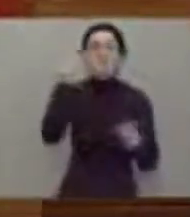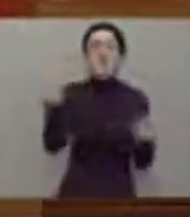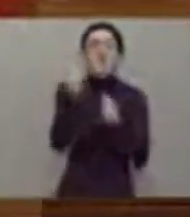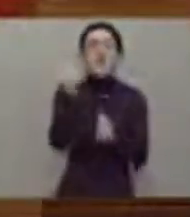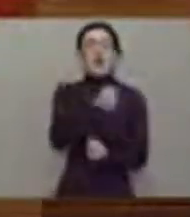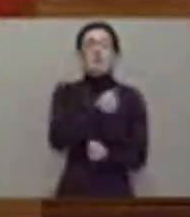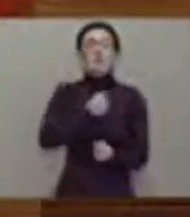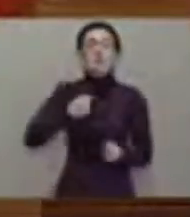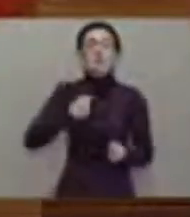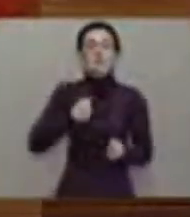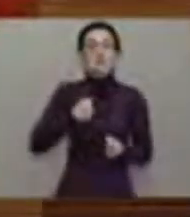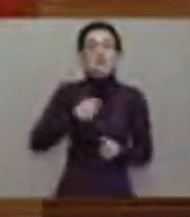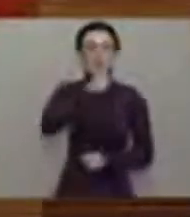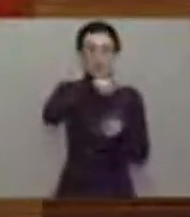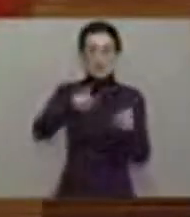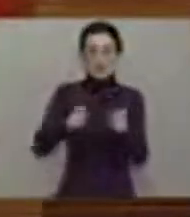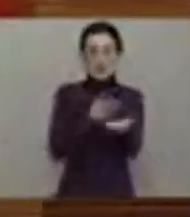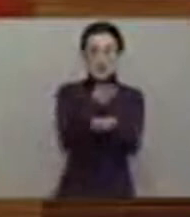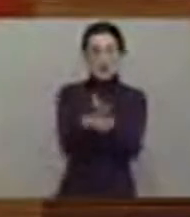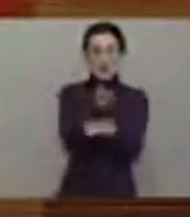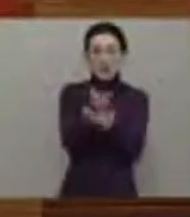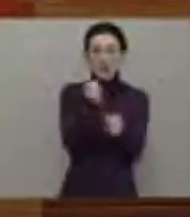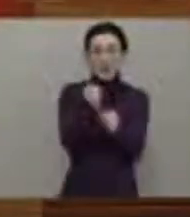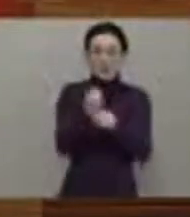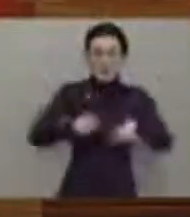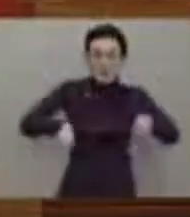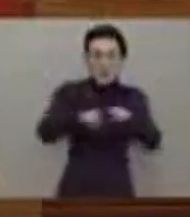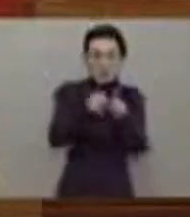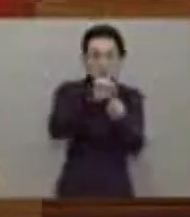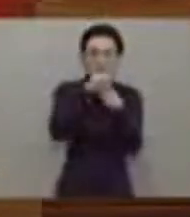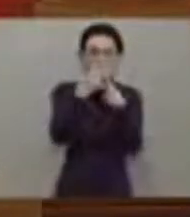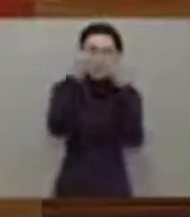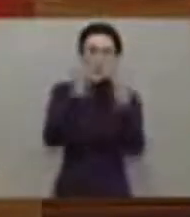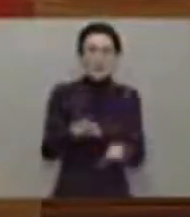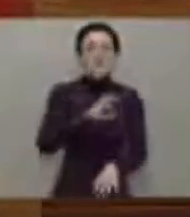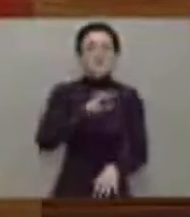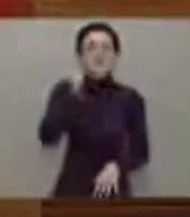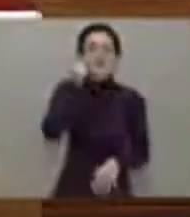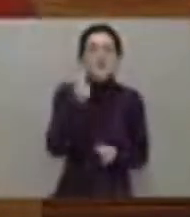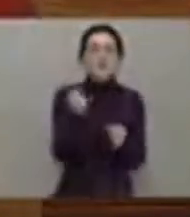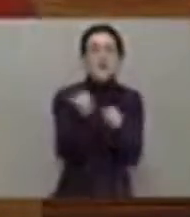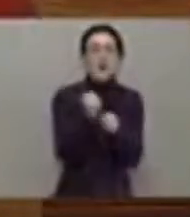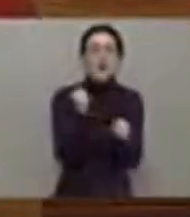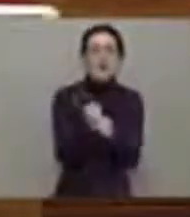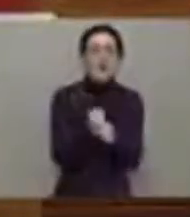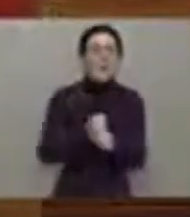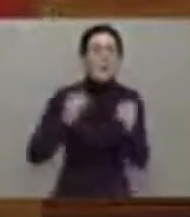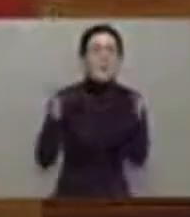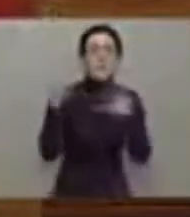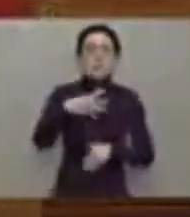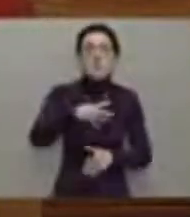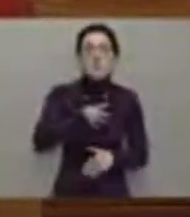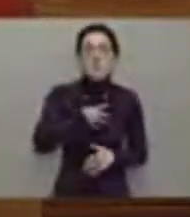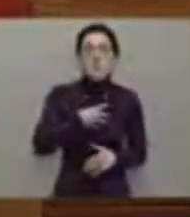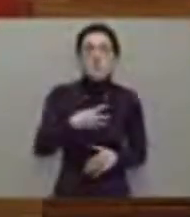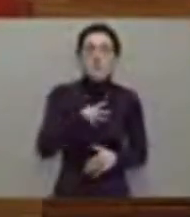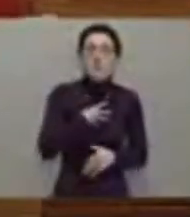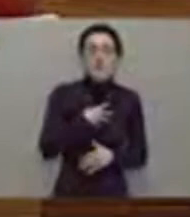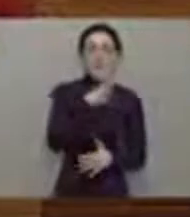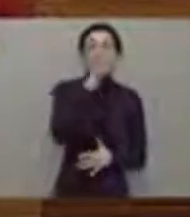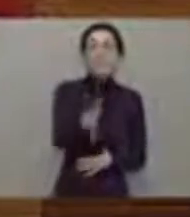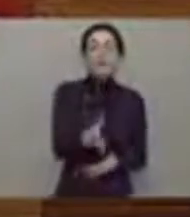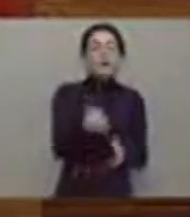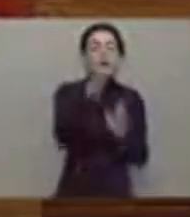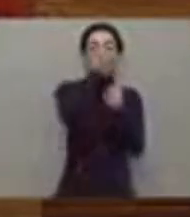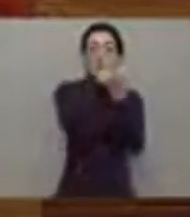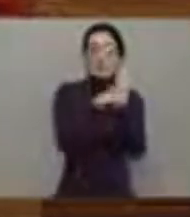de los demandantes de empleo. Pero es que sigue pasando lo mismo, señor Fernández, que no hay posibilidades de empleo, porque no se dan